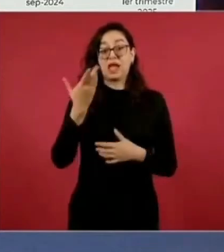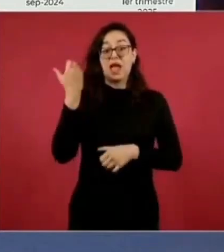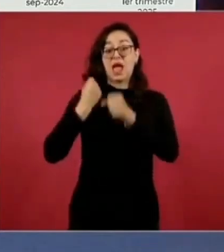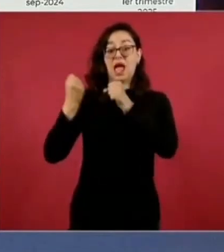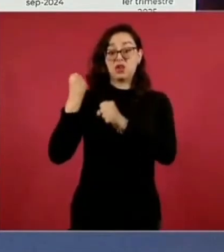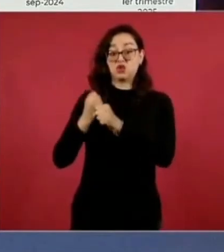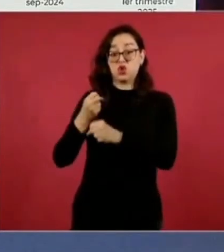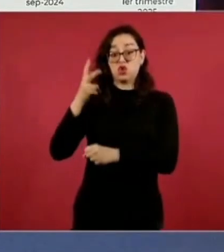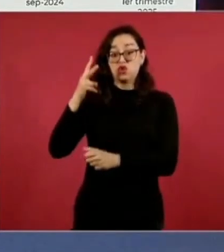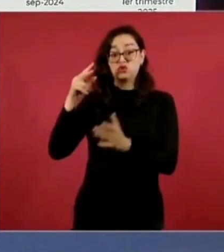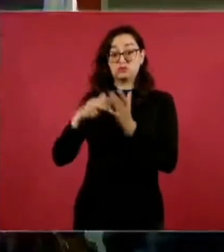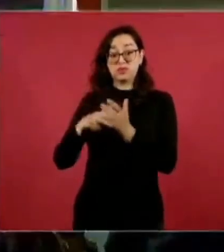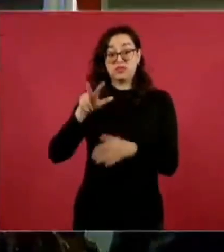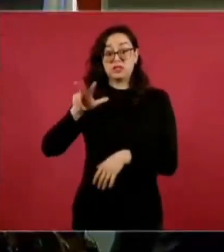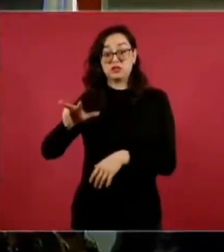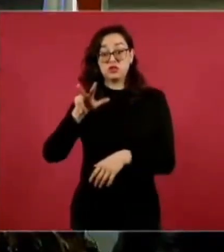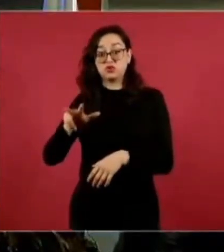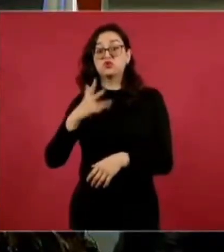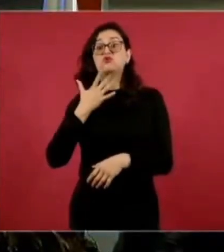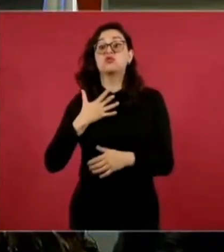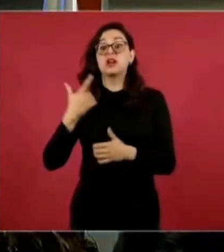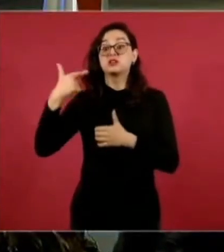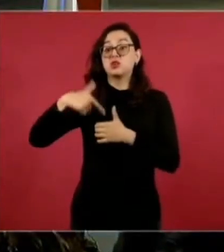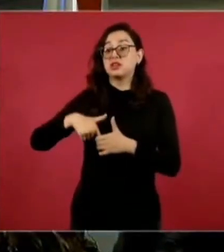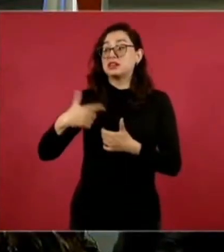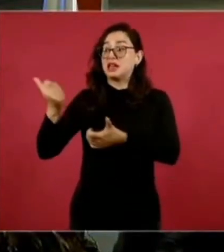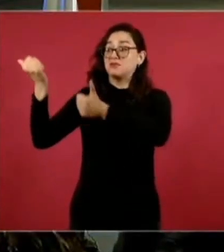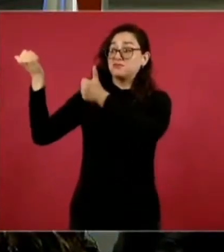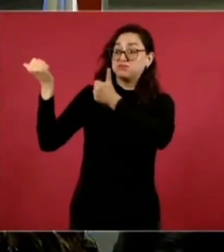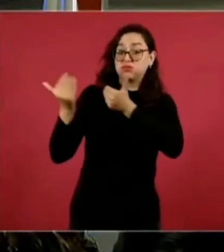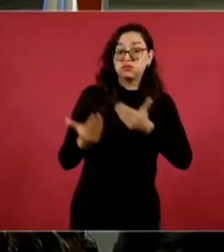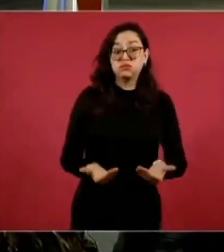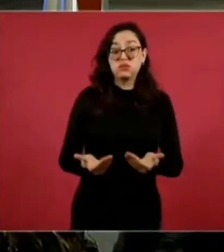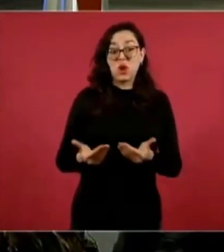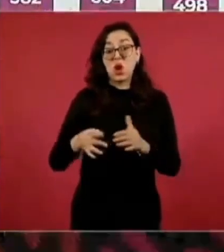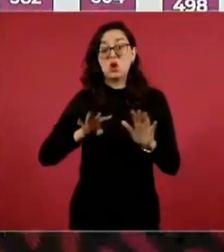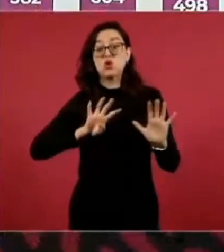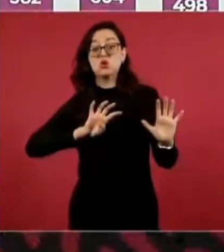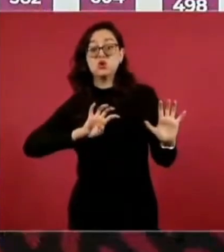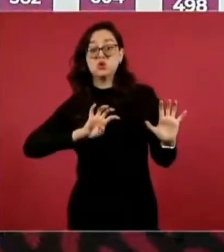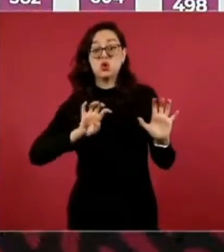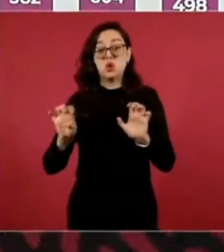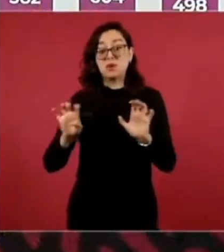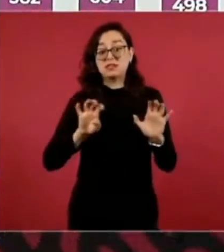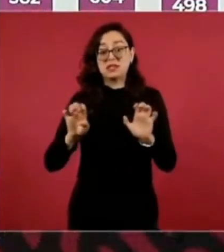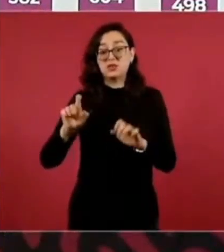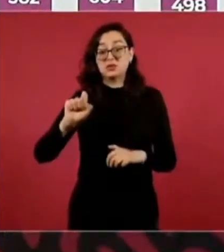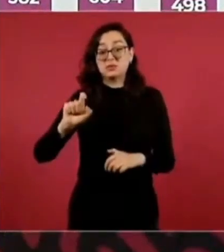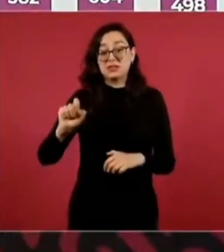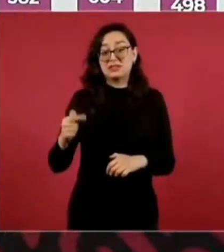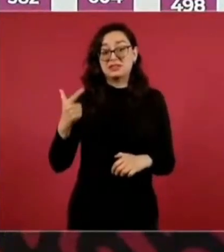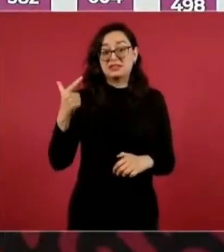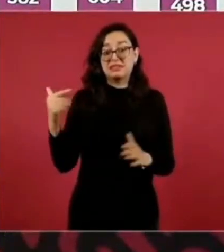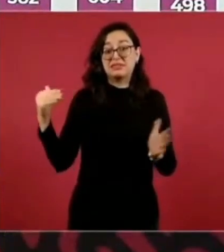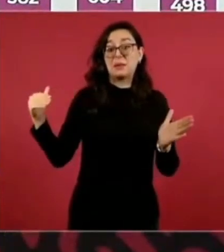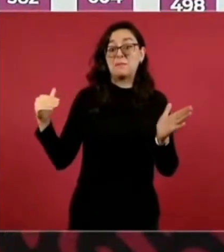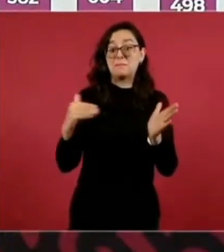927,000 barriles diarios. Es decir, el país consumía más de 1.200.000 barriles